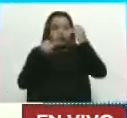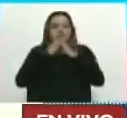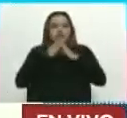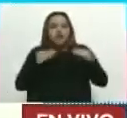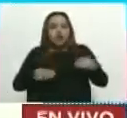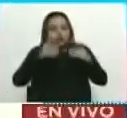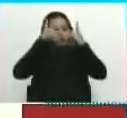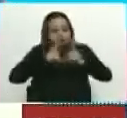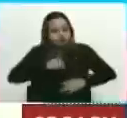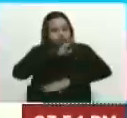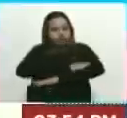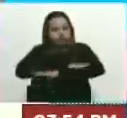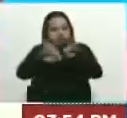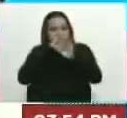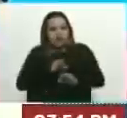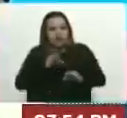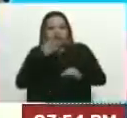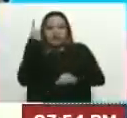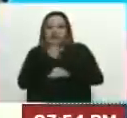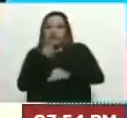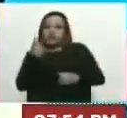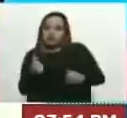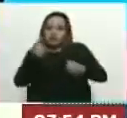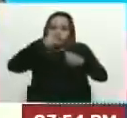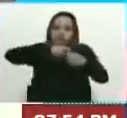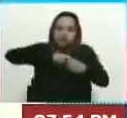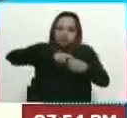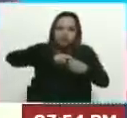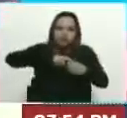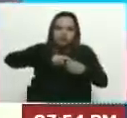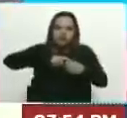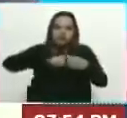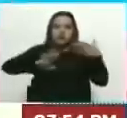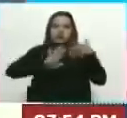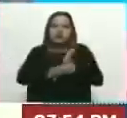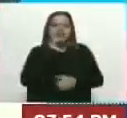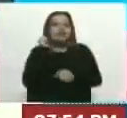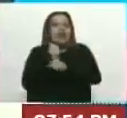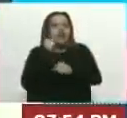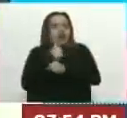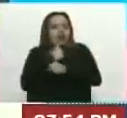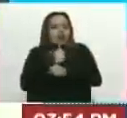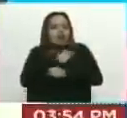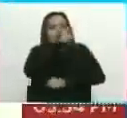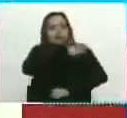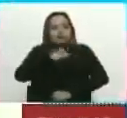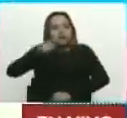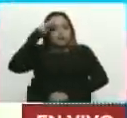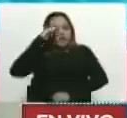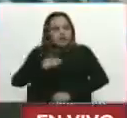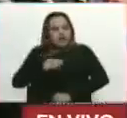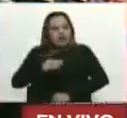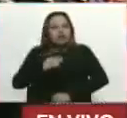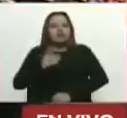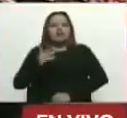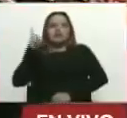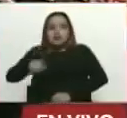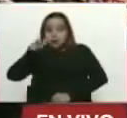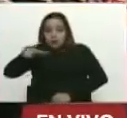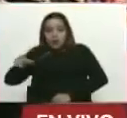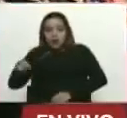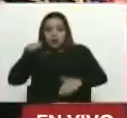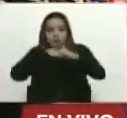su disciplina, complementarse entonces en las tareas de los trabajadores en la fábrica, de las tareas de